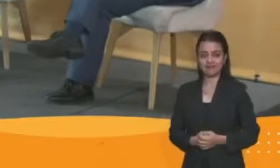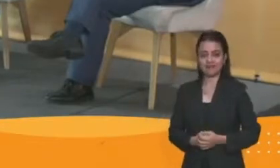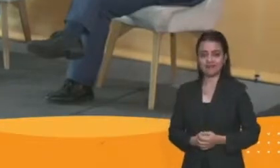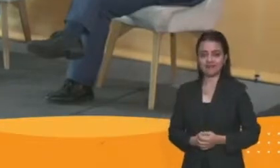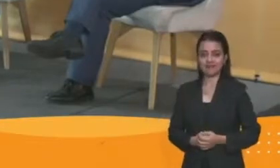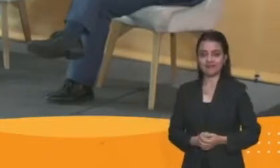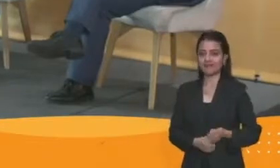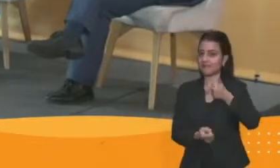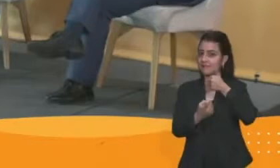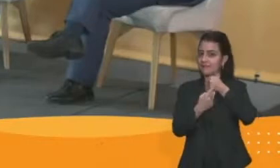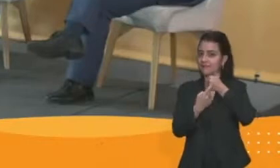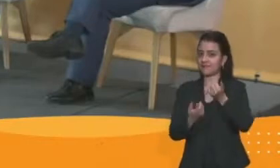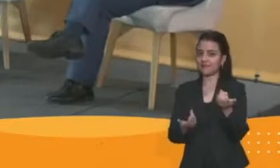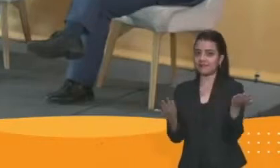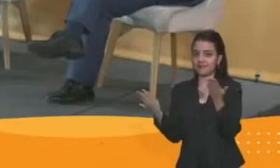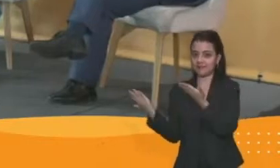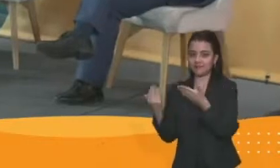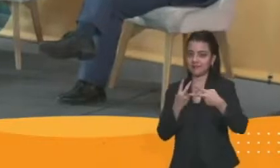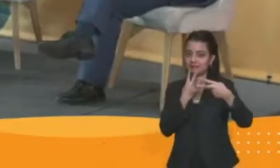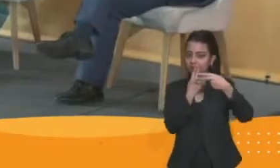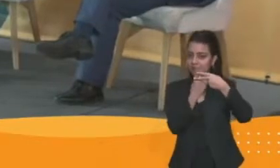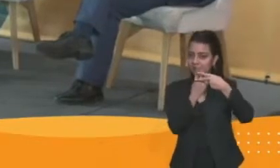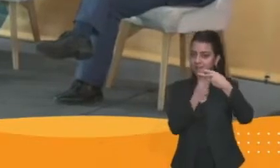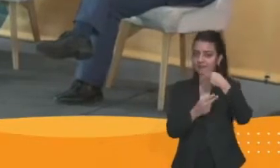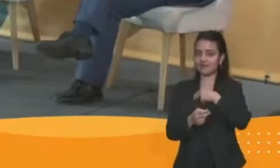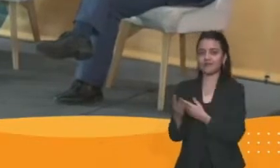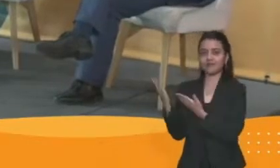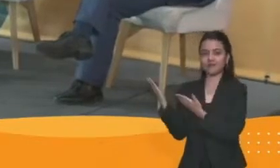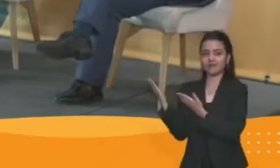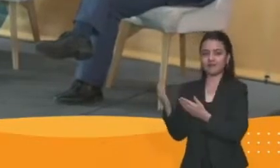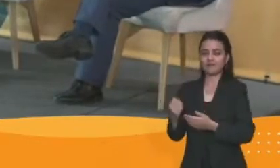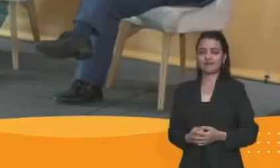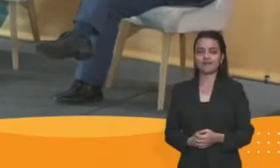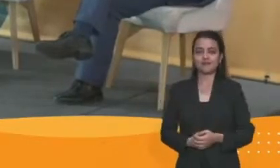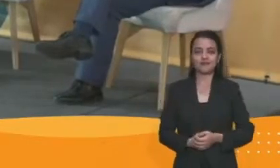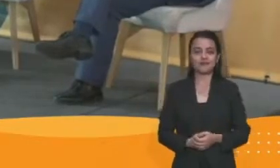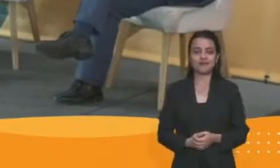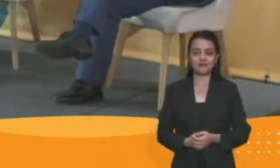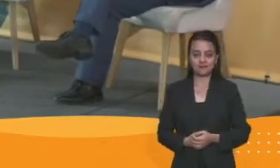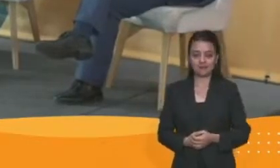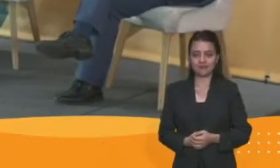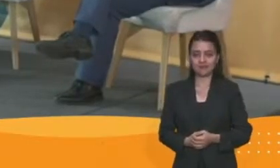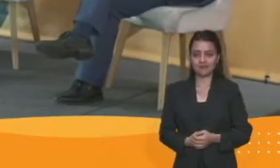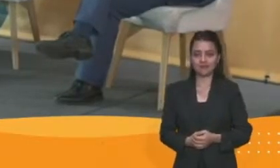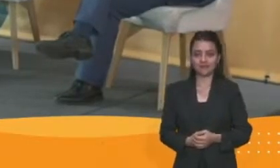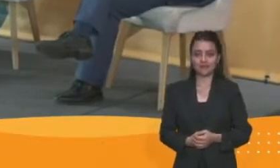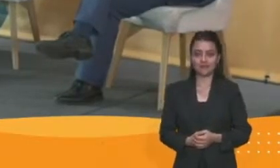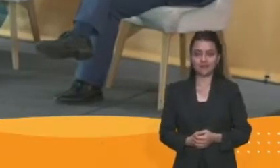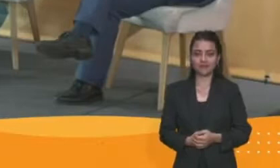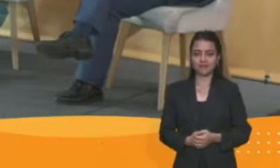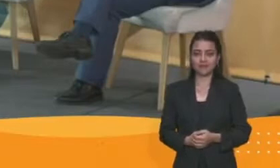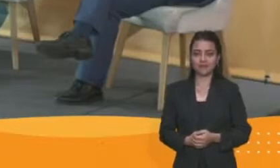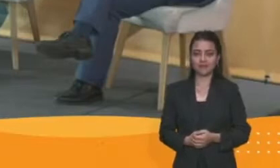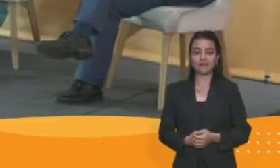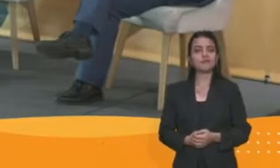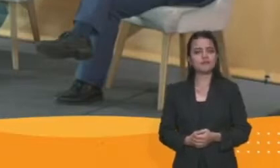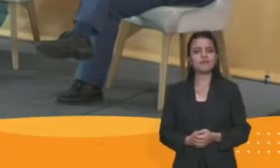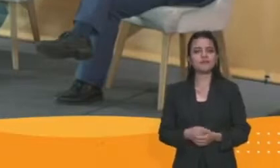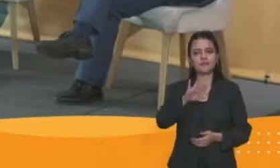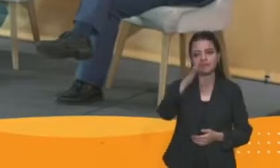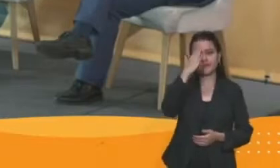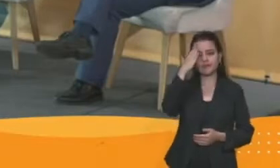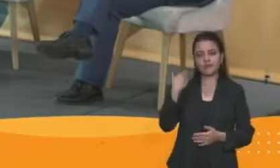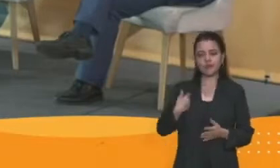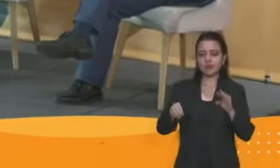explotación oro aluvión. Numeral EBOA, numeral explotación oro aluvión. La elaboración